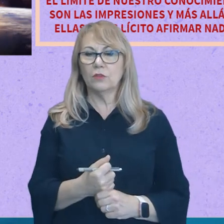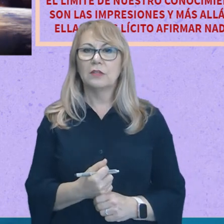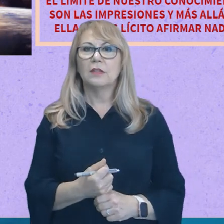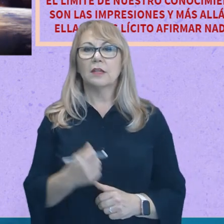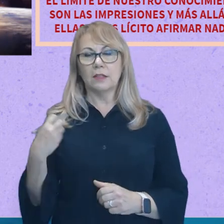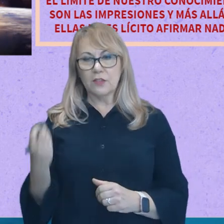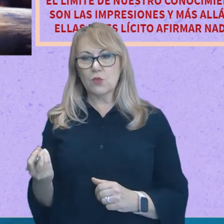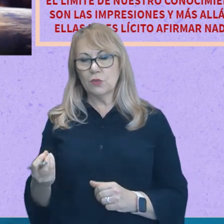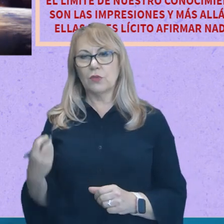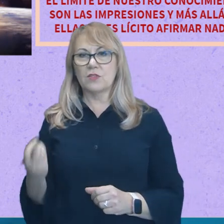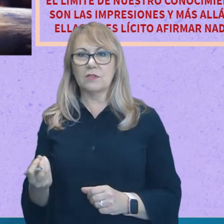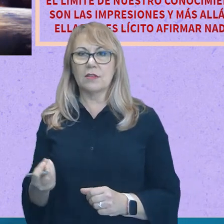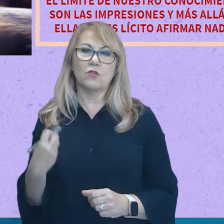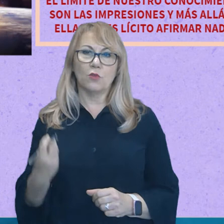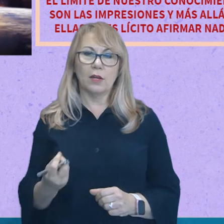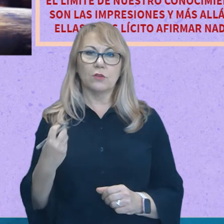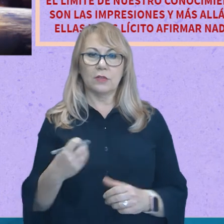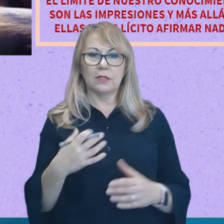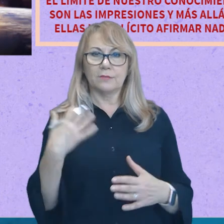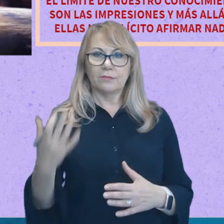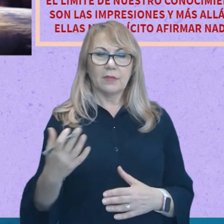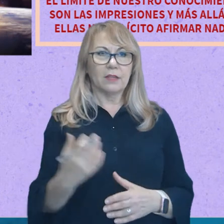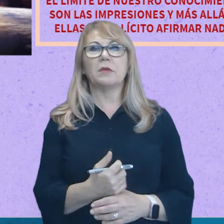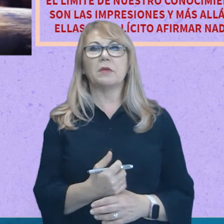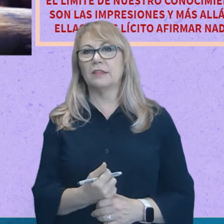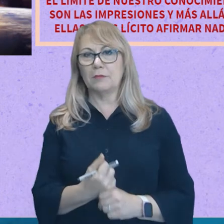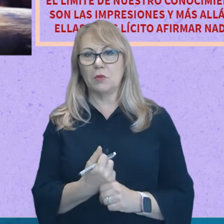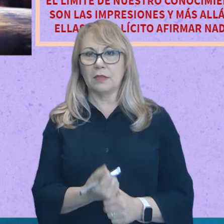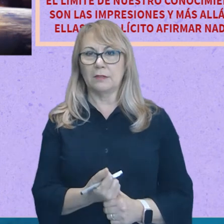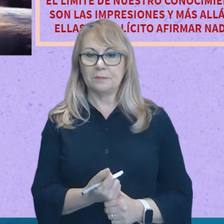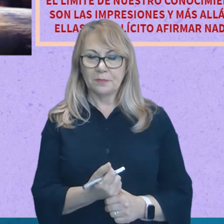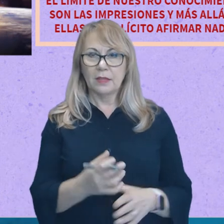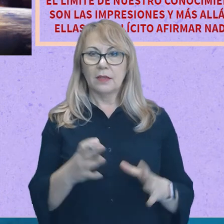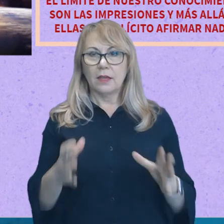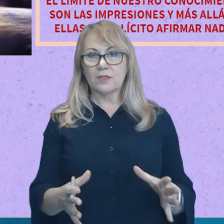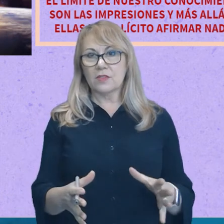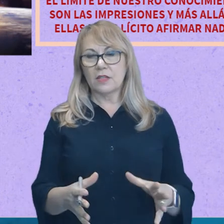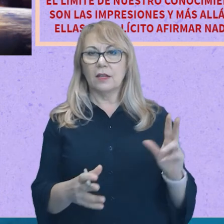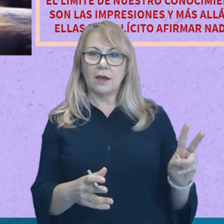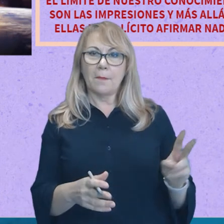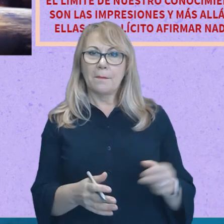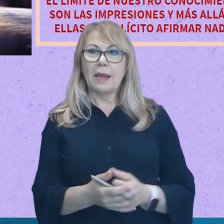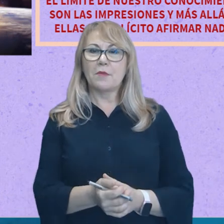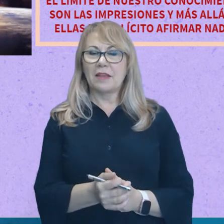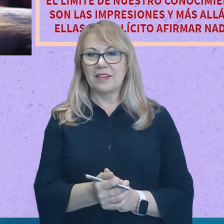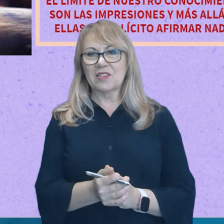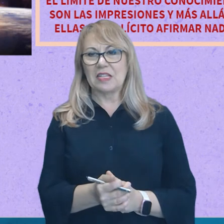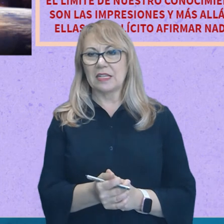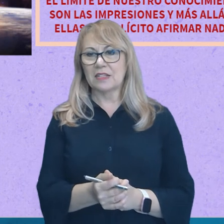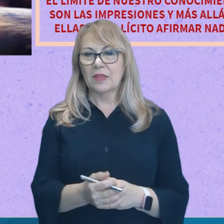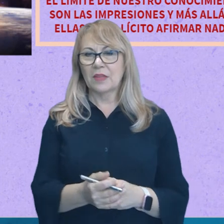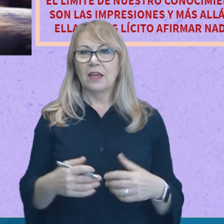del mundo, que dicho mundo exista como algo independiente de mi mente. Esa sería la primera